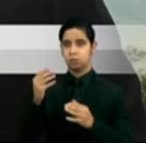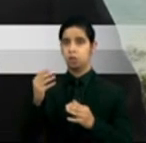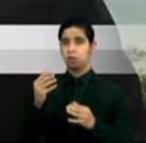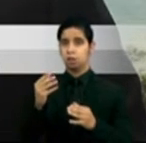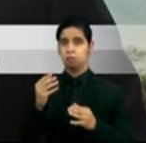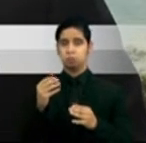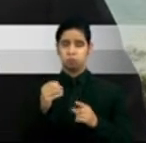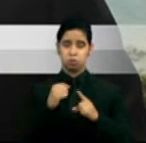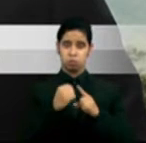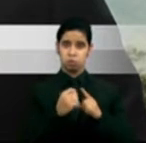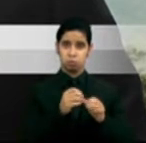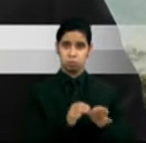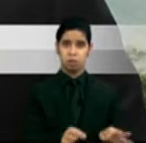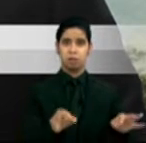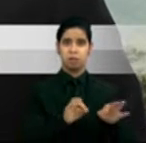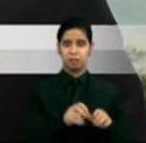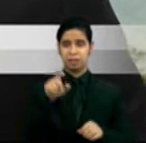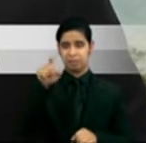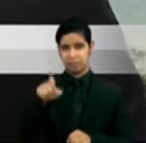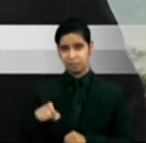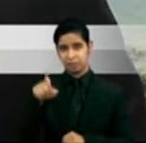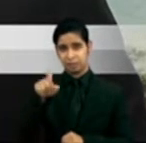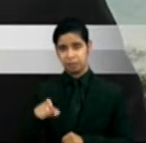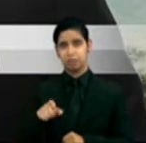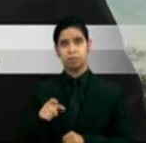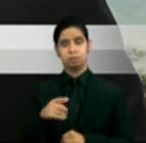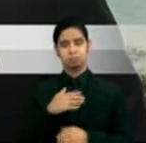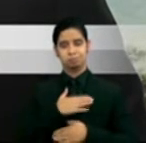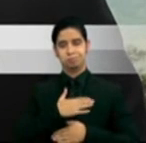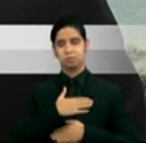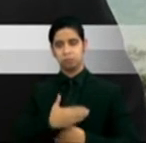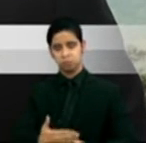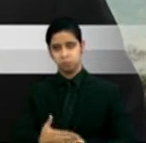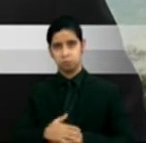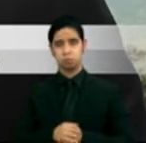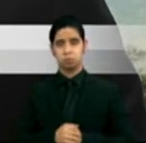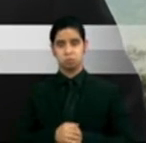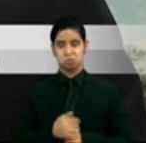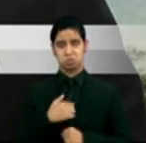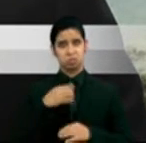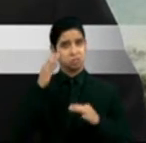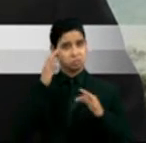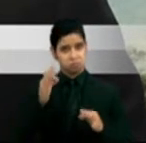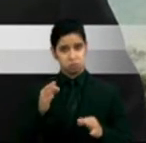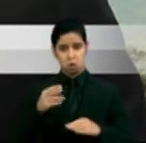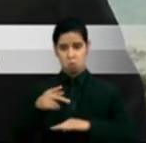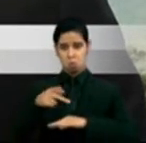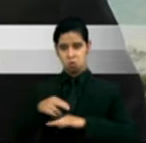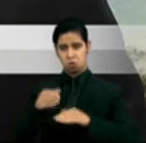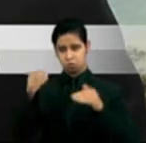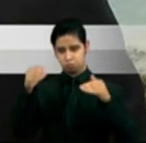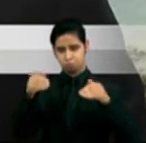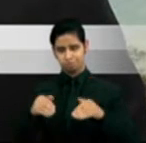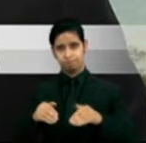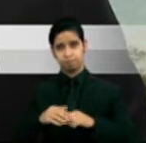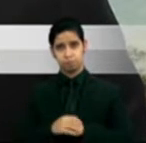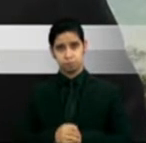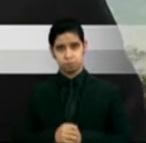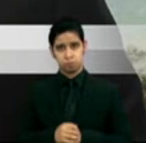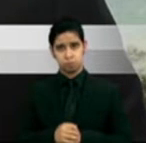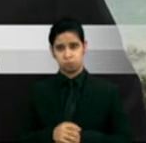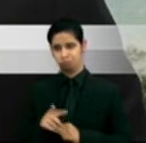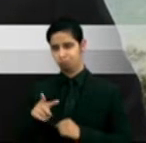sacrificios. He decidido cumplirle primero a Puerto Rico, buscando alcanzar la aspiración de mi